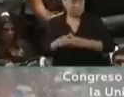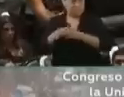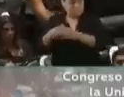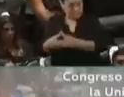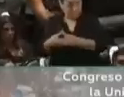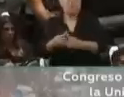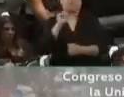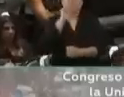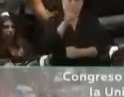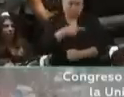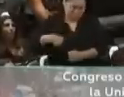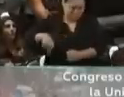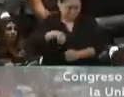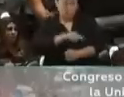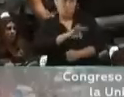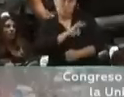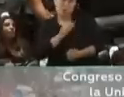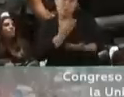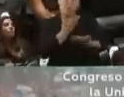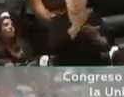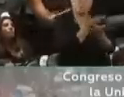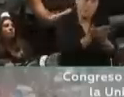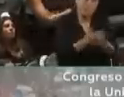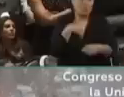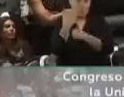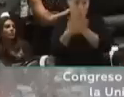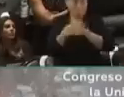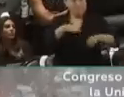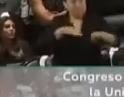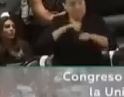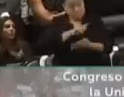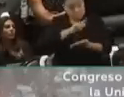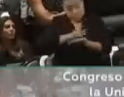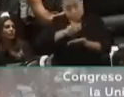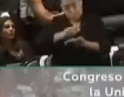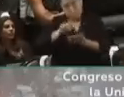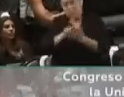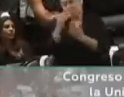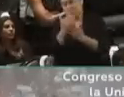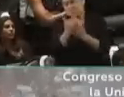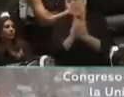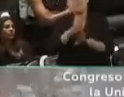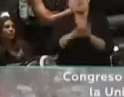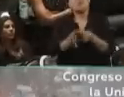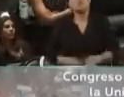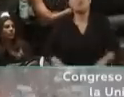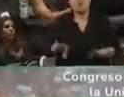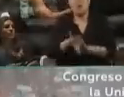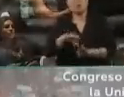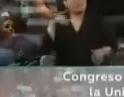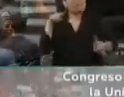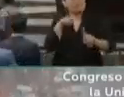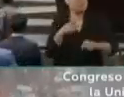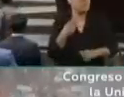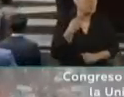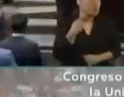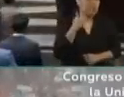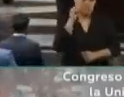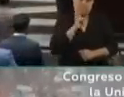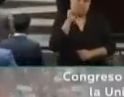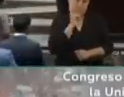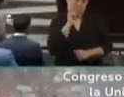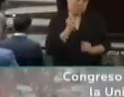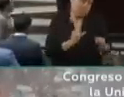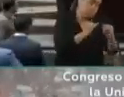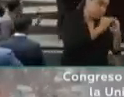somos propuesta. Nuestra agenda legislativa tendrá como base de nuestra acción política la defensa de